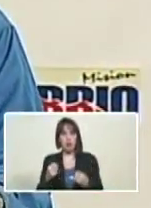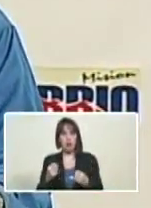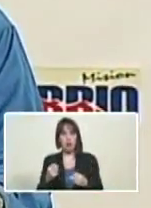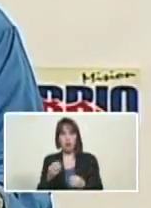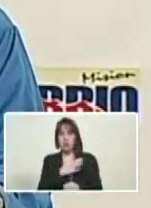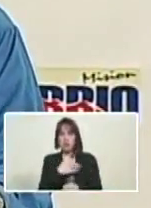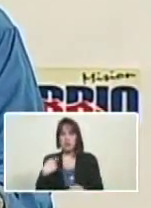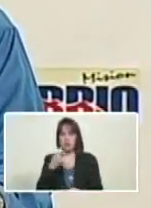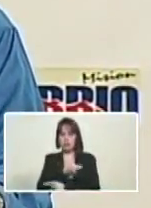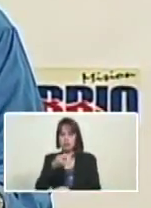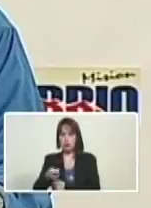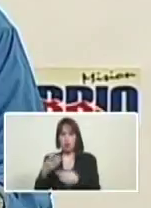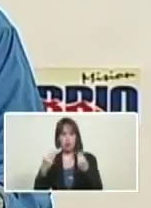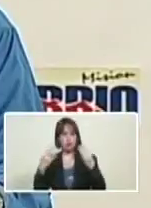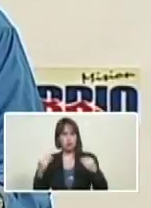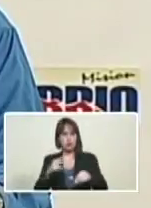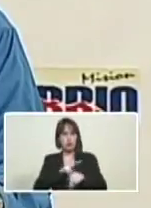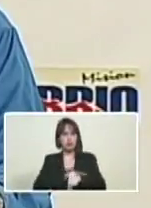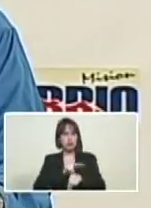De acuerdo a las necesidades del país.